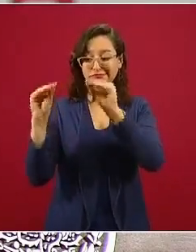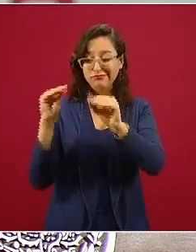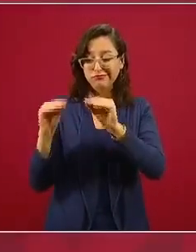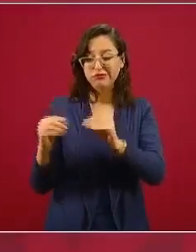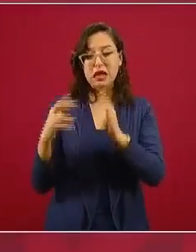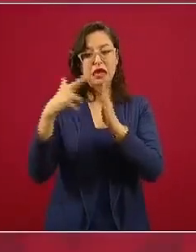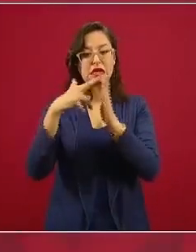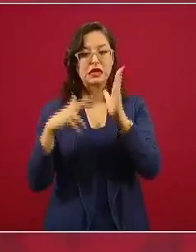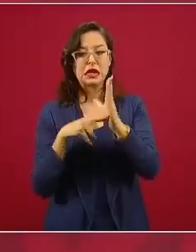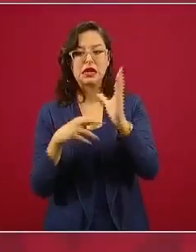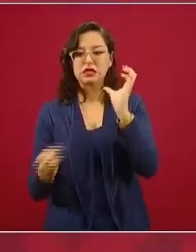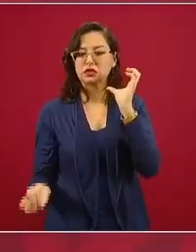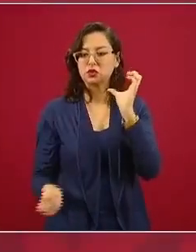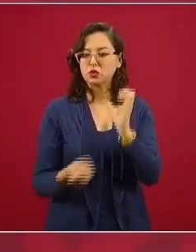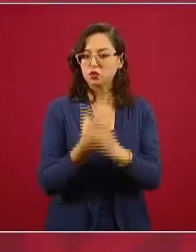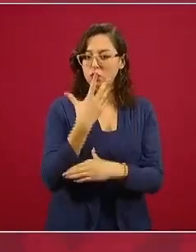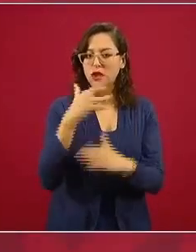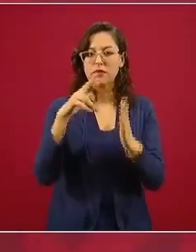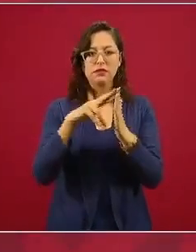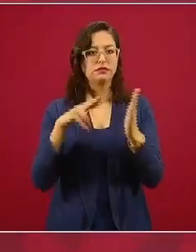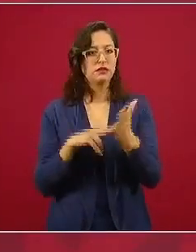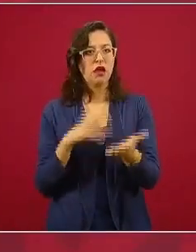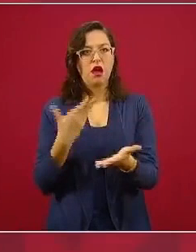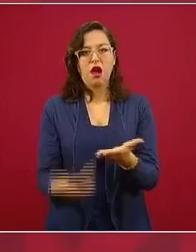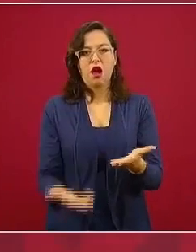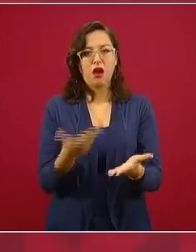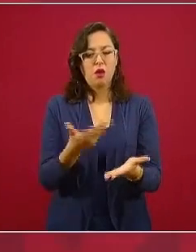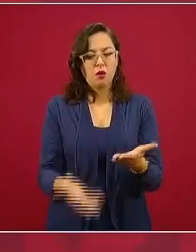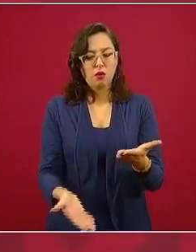las reglas, unas reglas